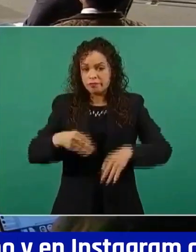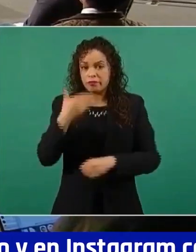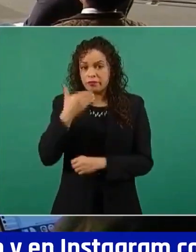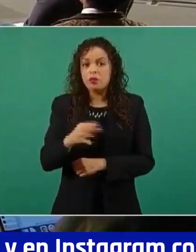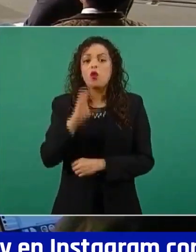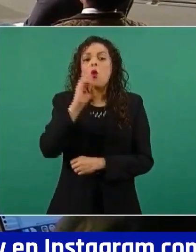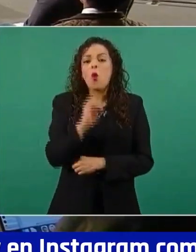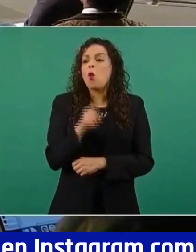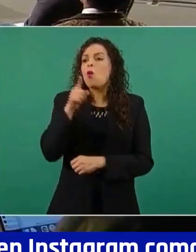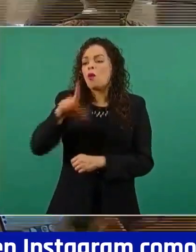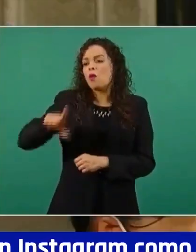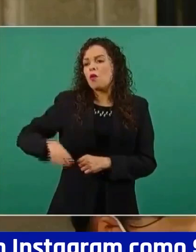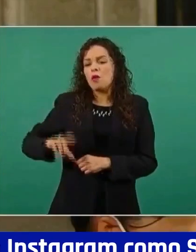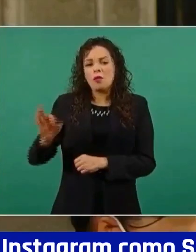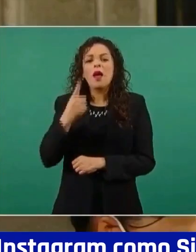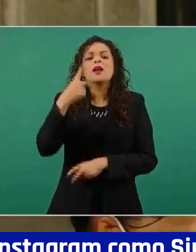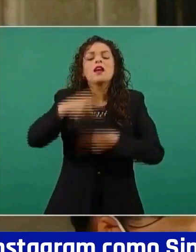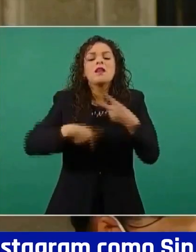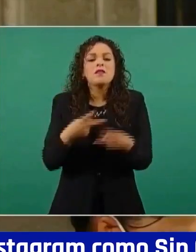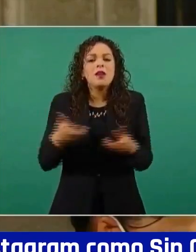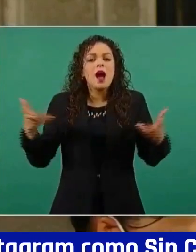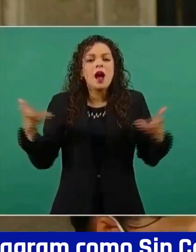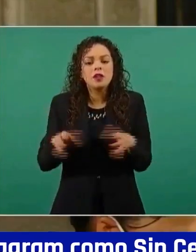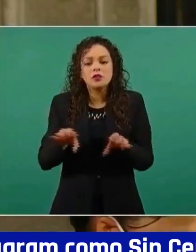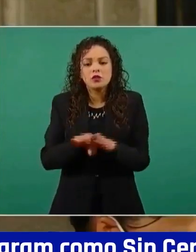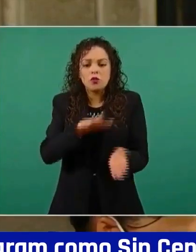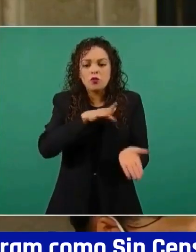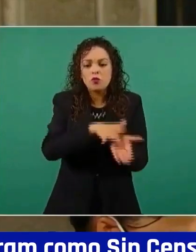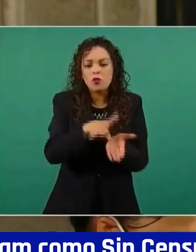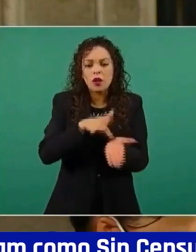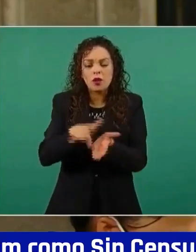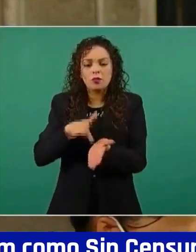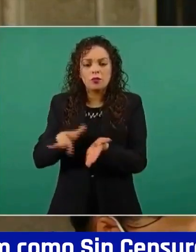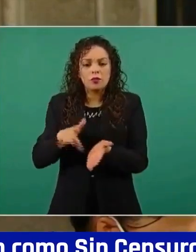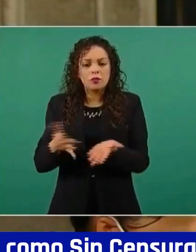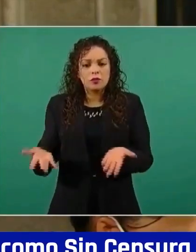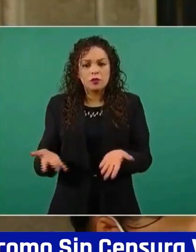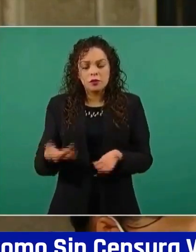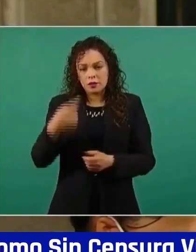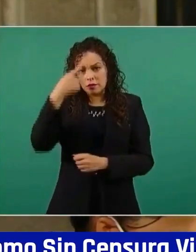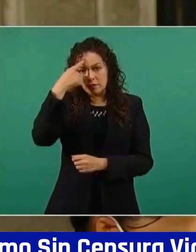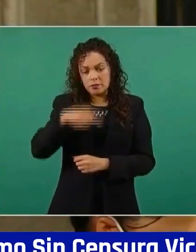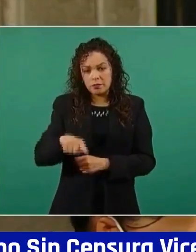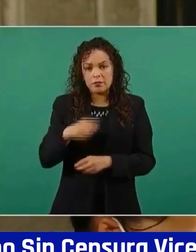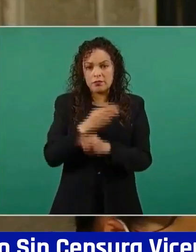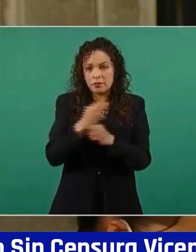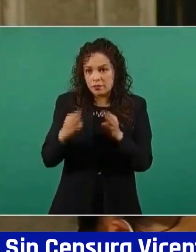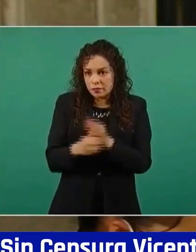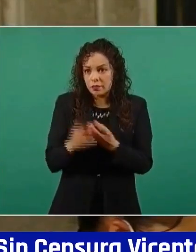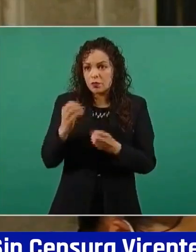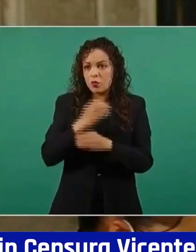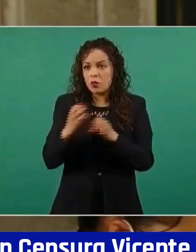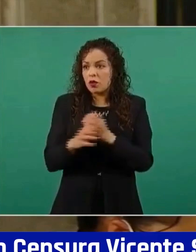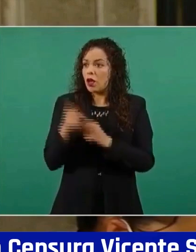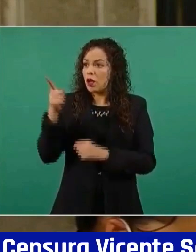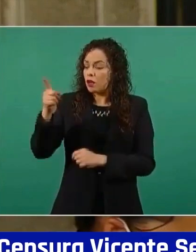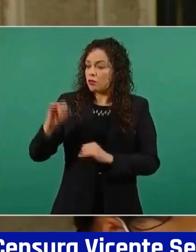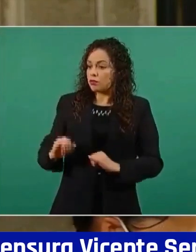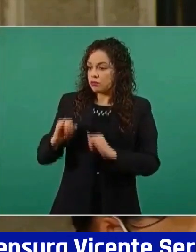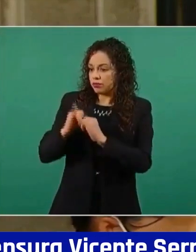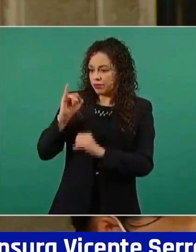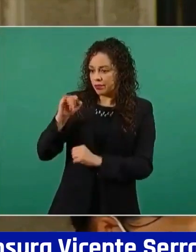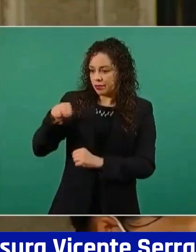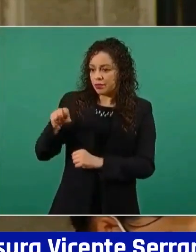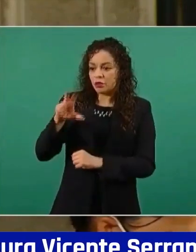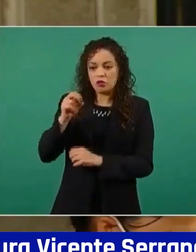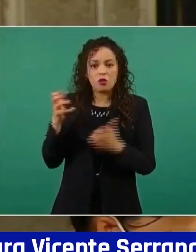hacer el gobierno federal para apoyar con la difusión o apoyar con las cosas que el instituto no va a hacer por